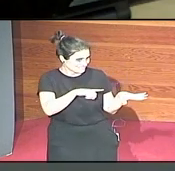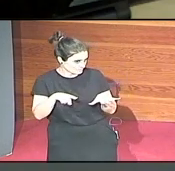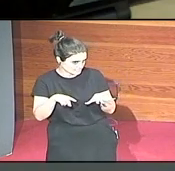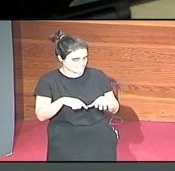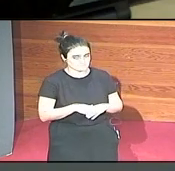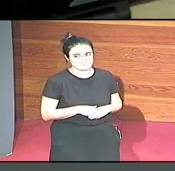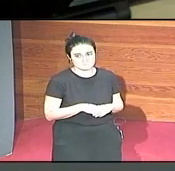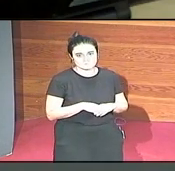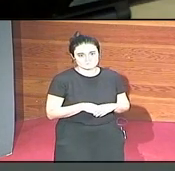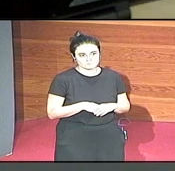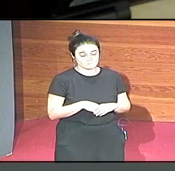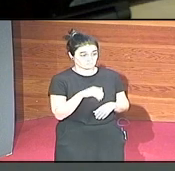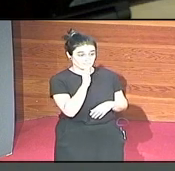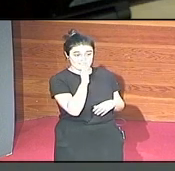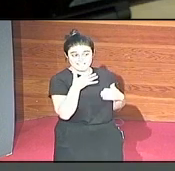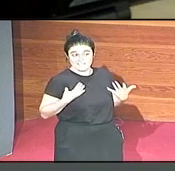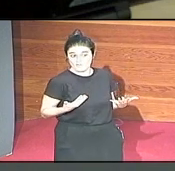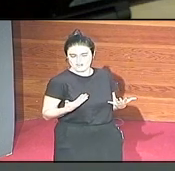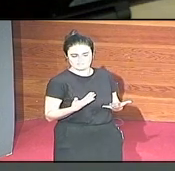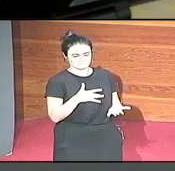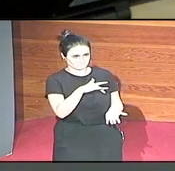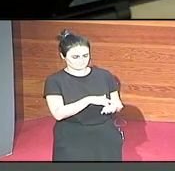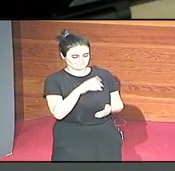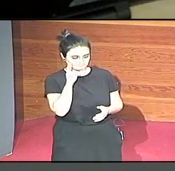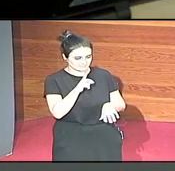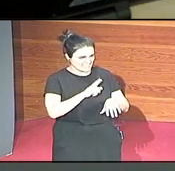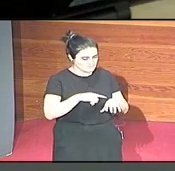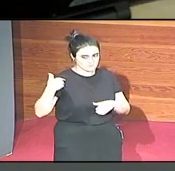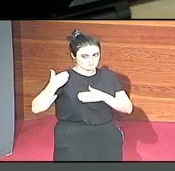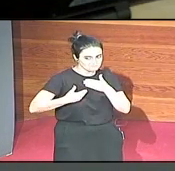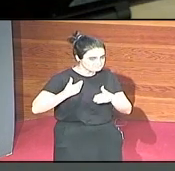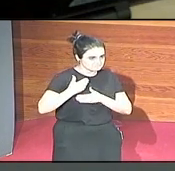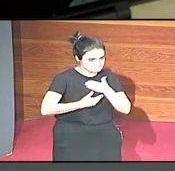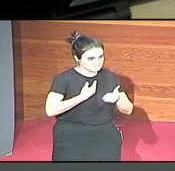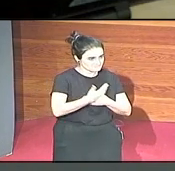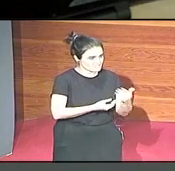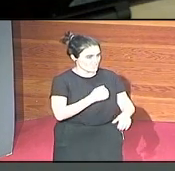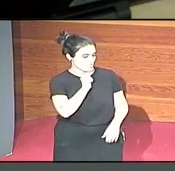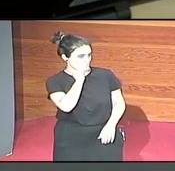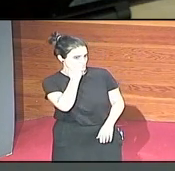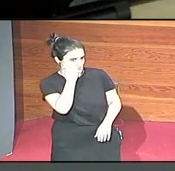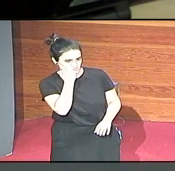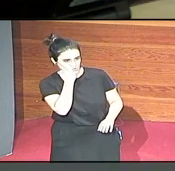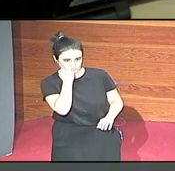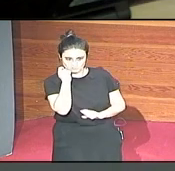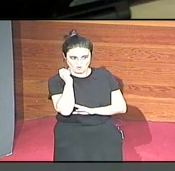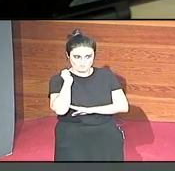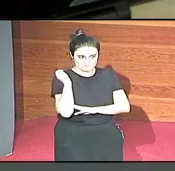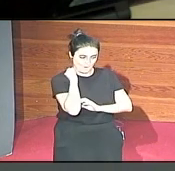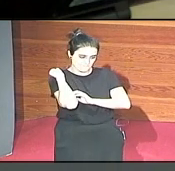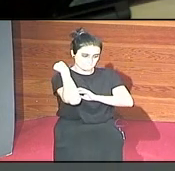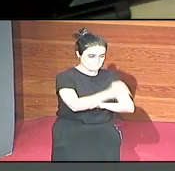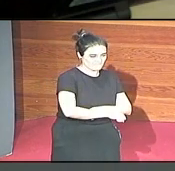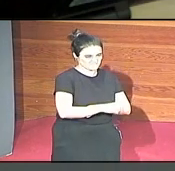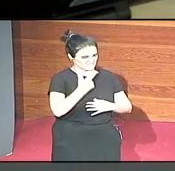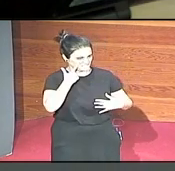ahora, y a medida que pasa el tiempo y la victoria fulgurante para Moscú ya es inalcanzable, y esto ya para el Kremlin es